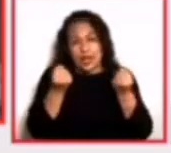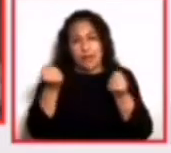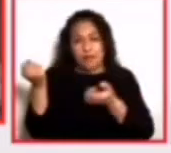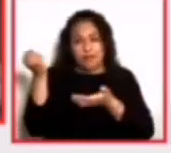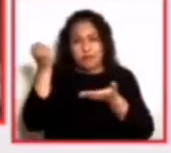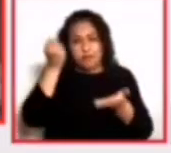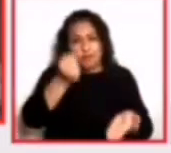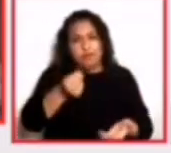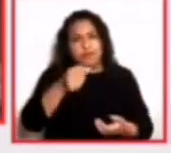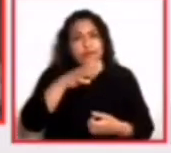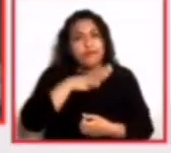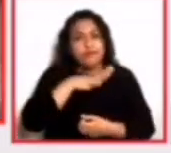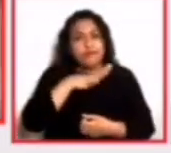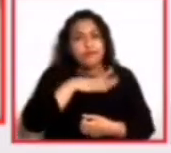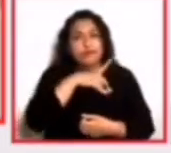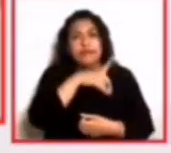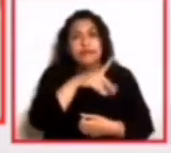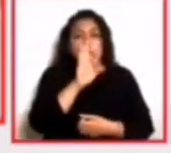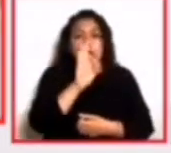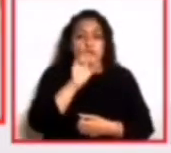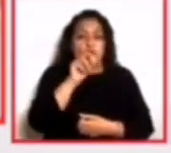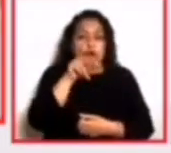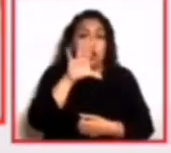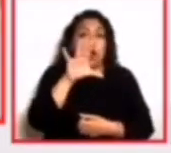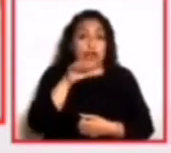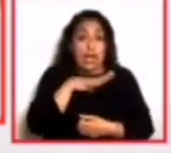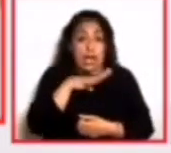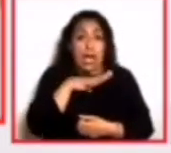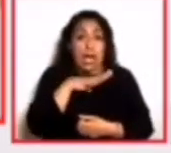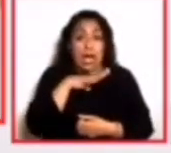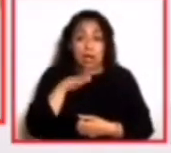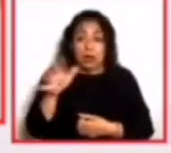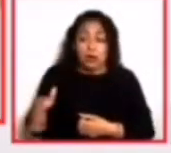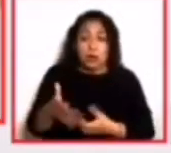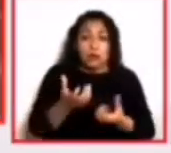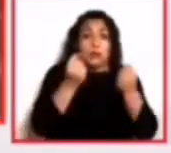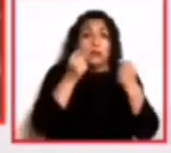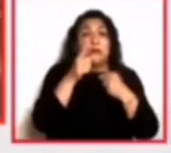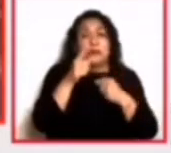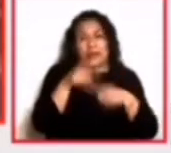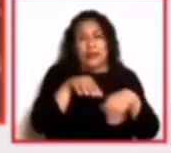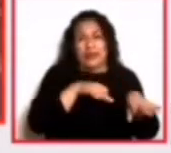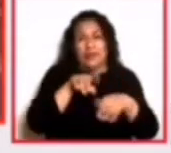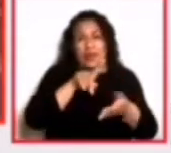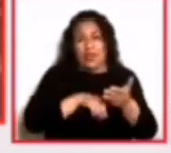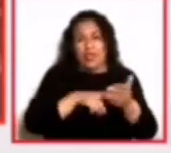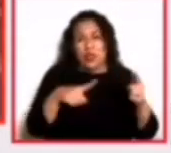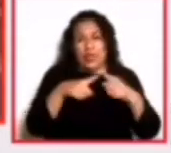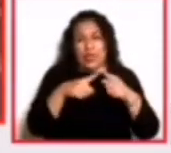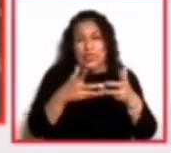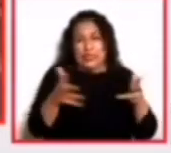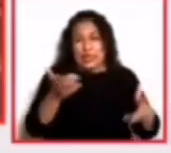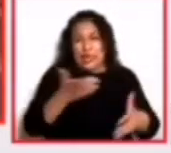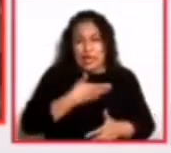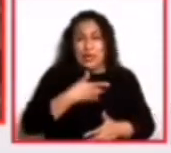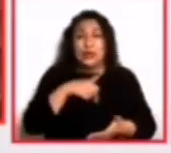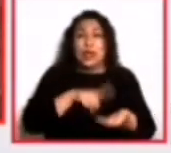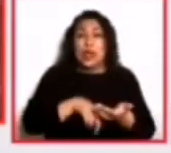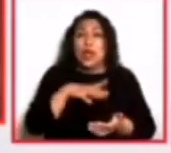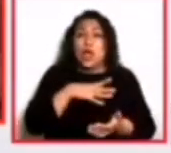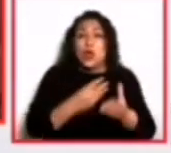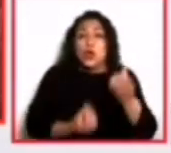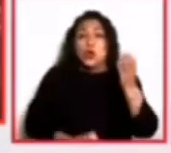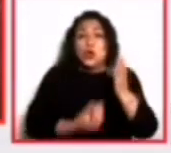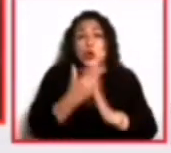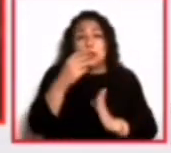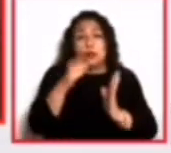tenía el FONCA. De manera particular, los trabajos en la catedral incluyen un nuevo sistema de